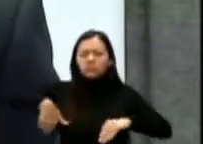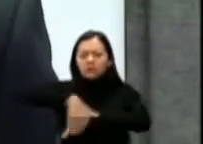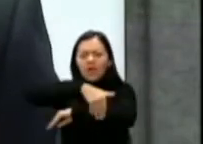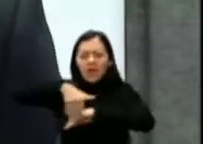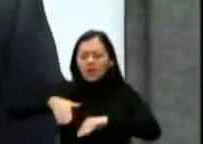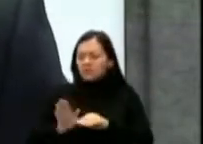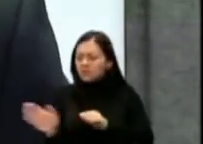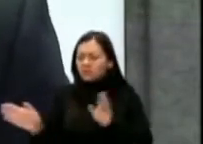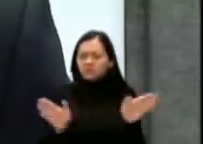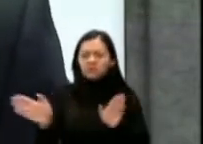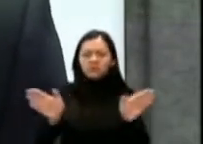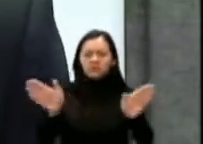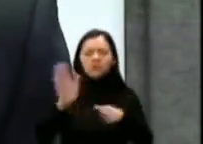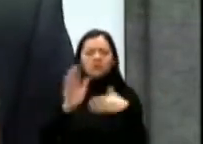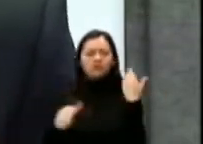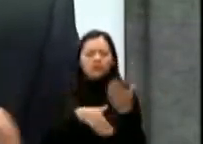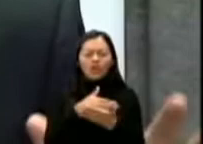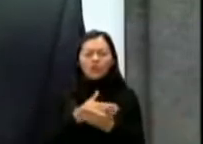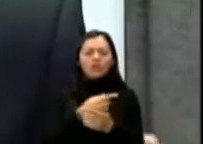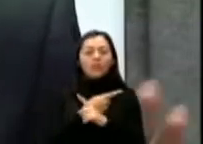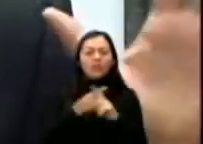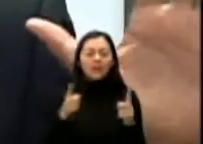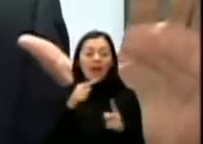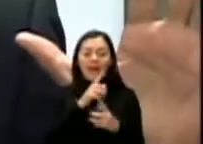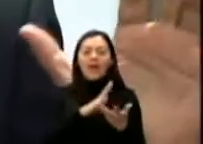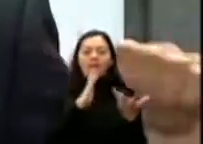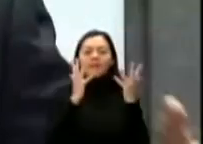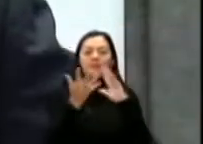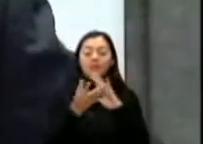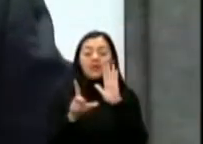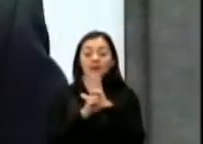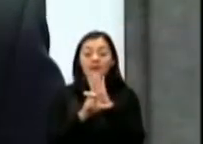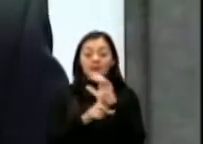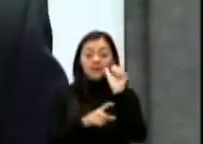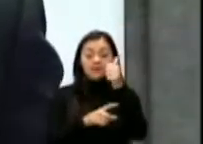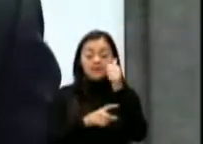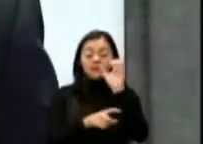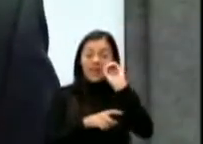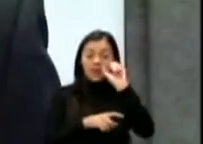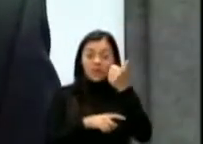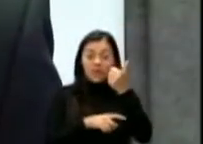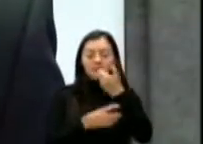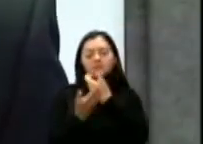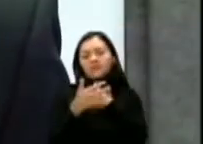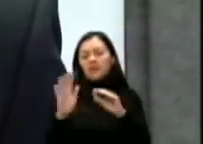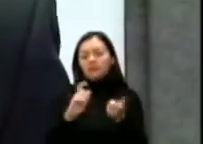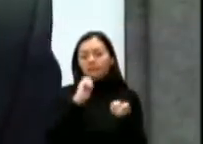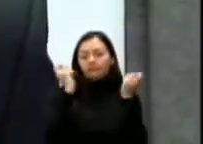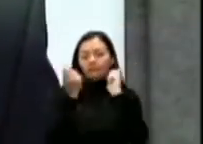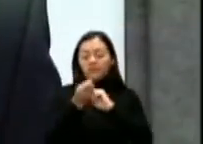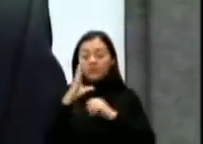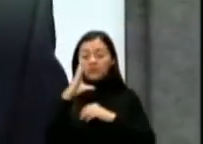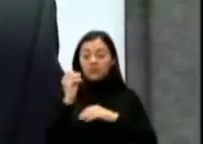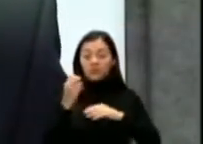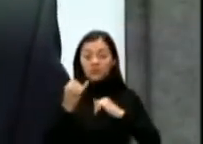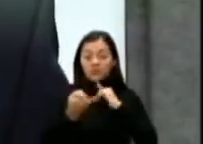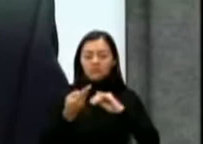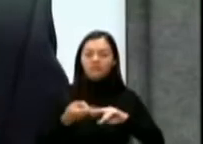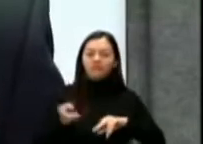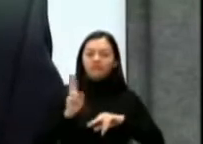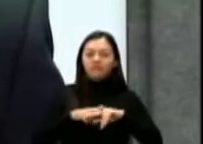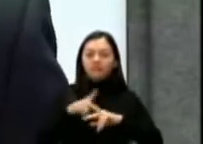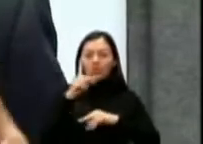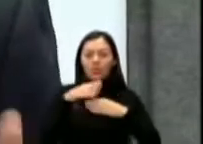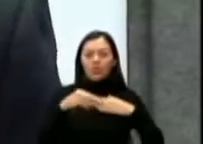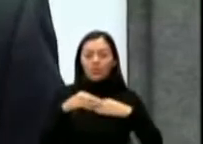que es competencia del gobierno central pero hay un cambio la ley de rodilla de cambio ahora hay más recursos más de 177 millones